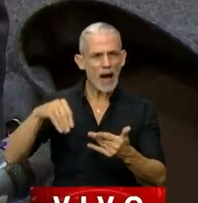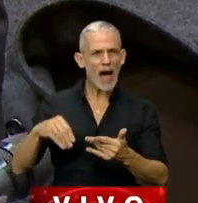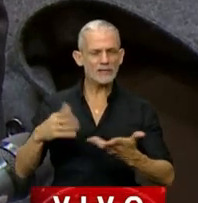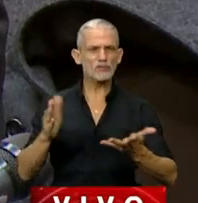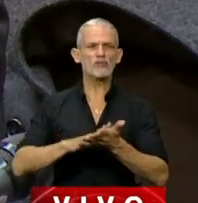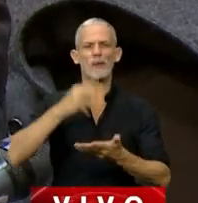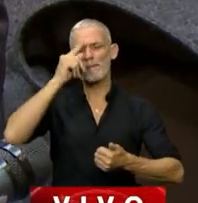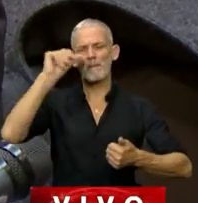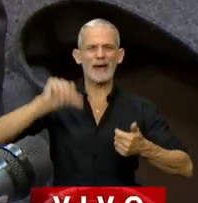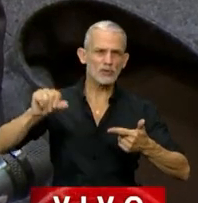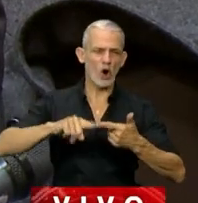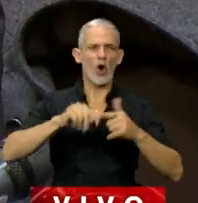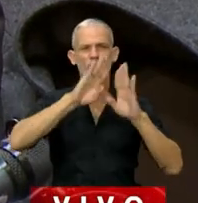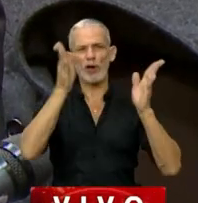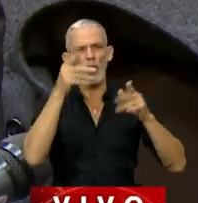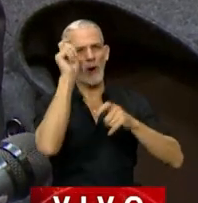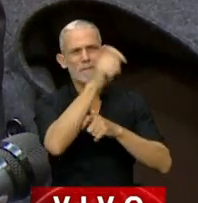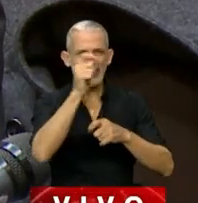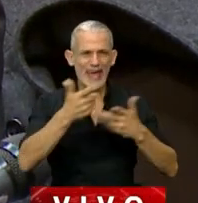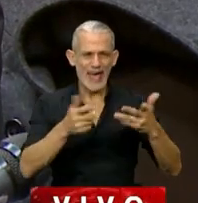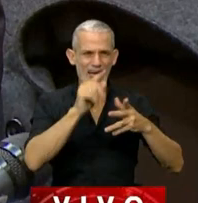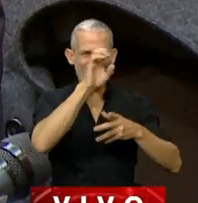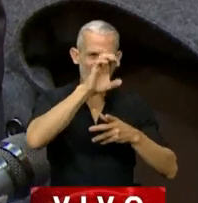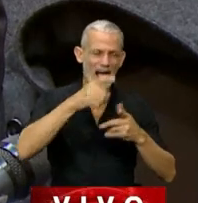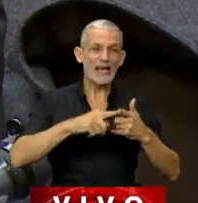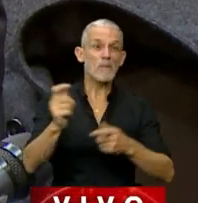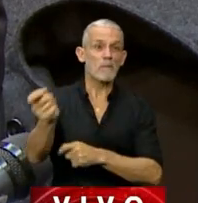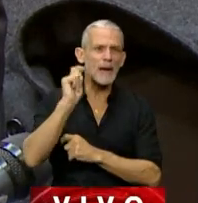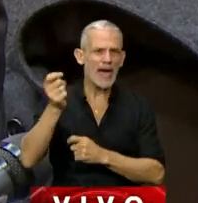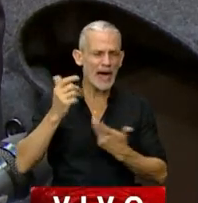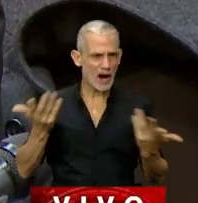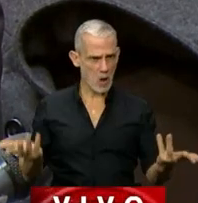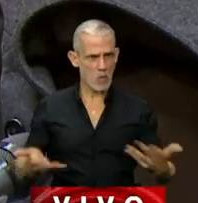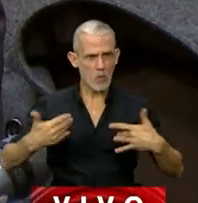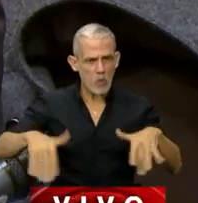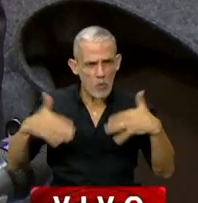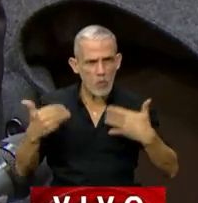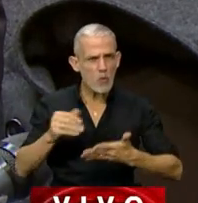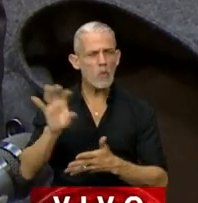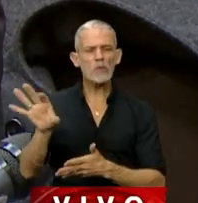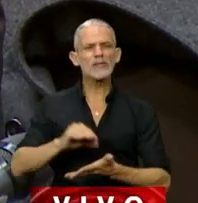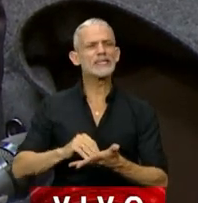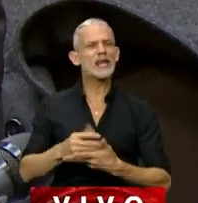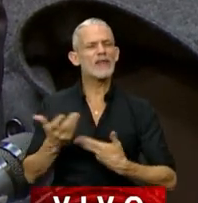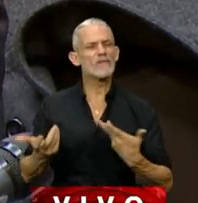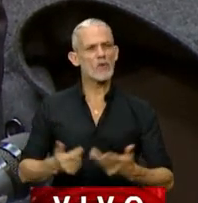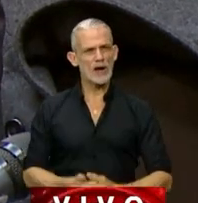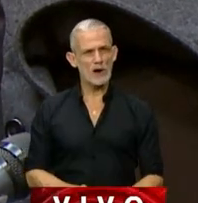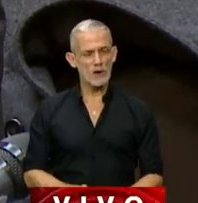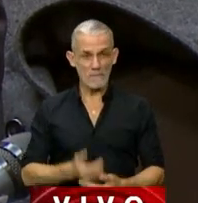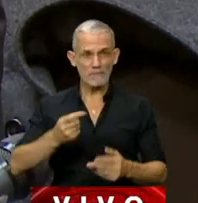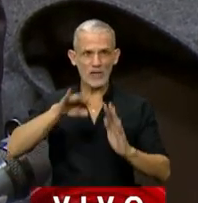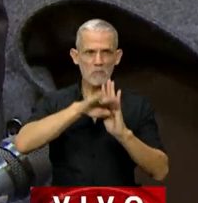en materia petrolera, minera y de pesca que tiene la provincia es extraordinario. Ahora,